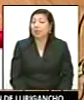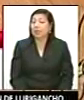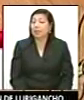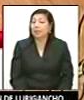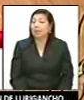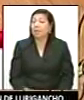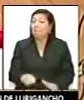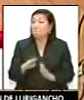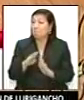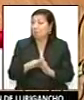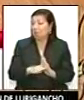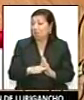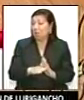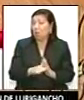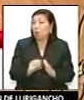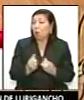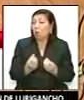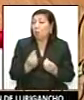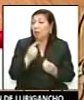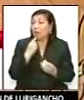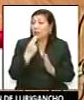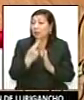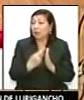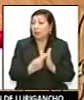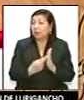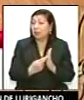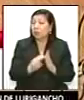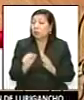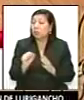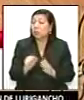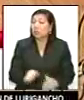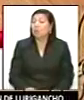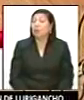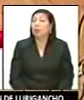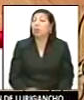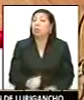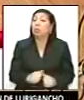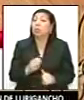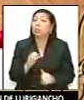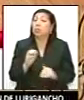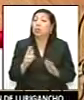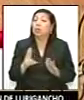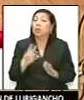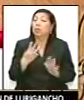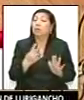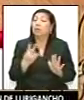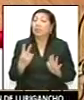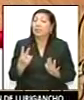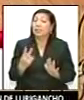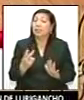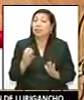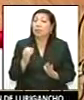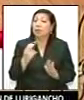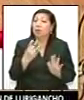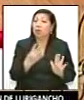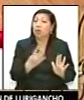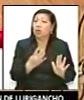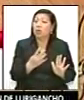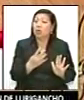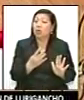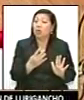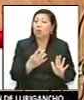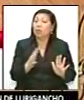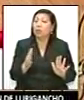de inferior jerarquía, como son las resoluciones supremas número 01897 y